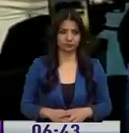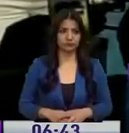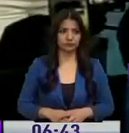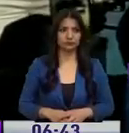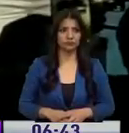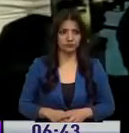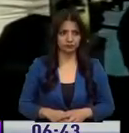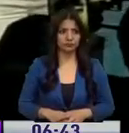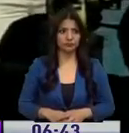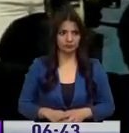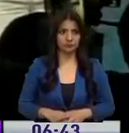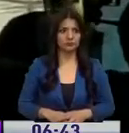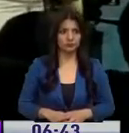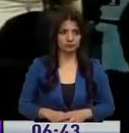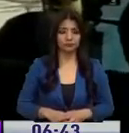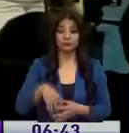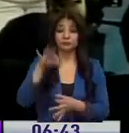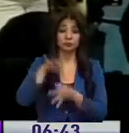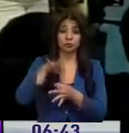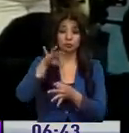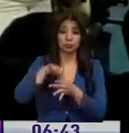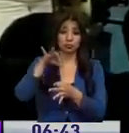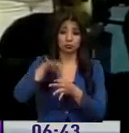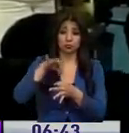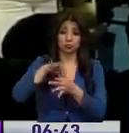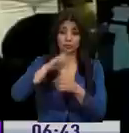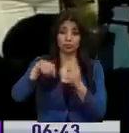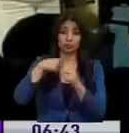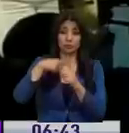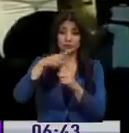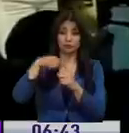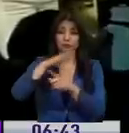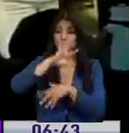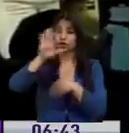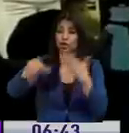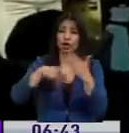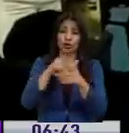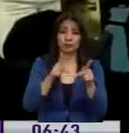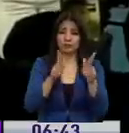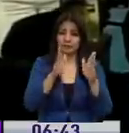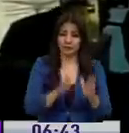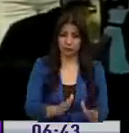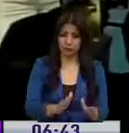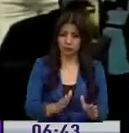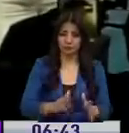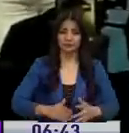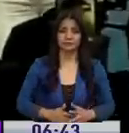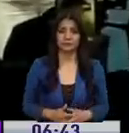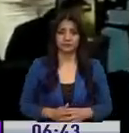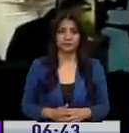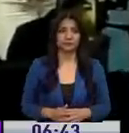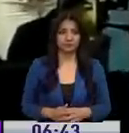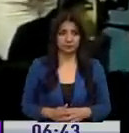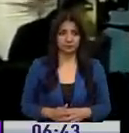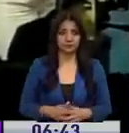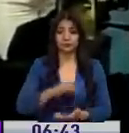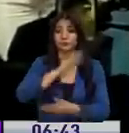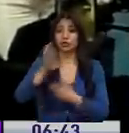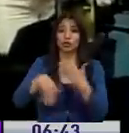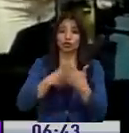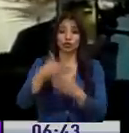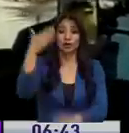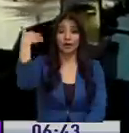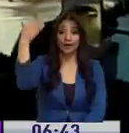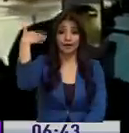cuando se sumen los votos de todos los prefectos o de todos los